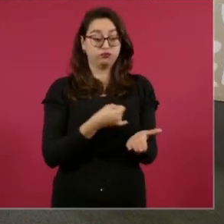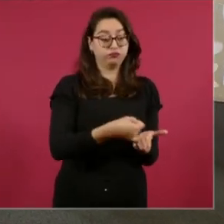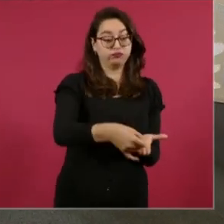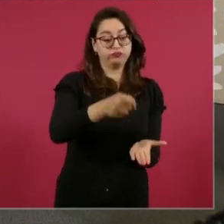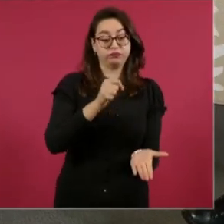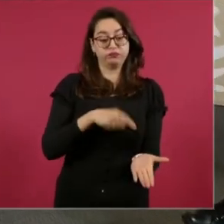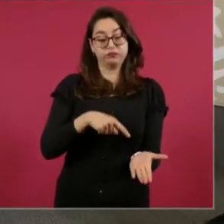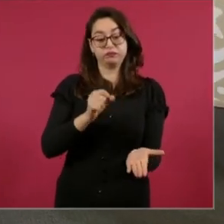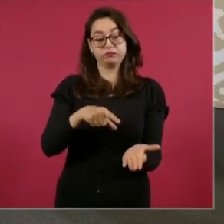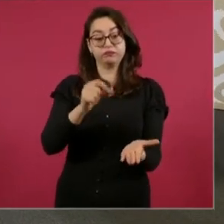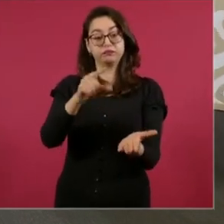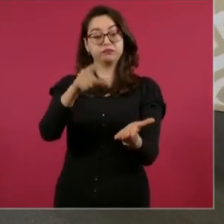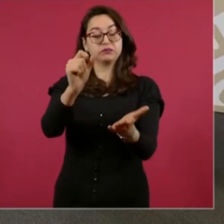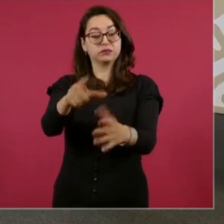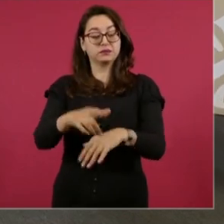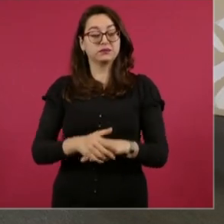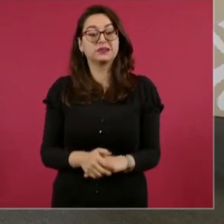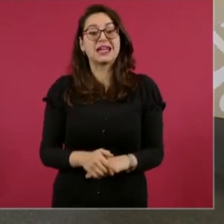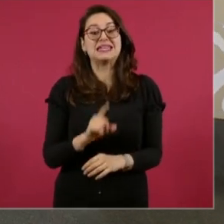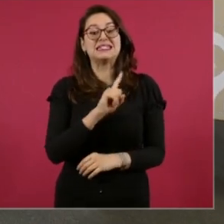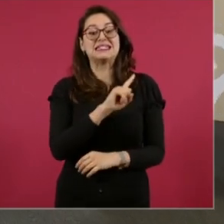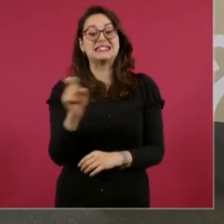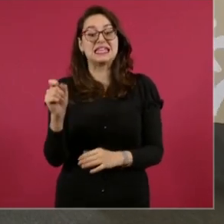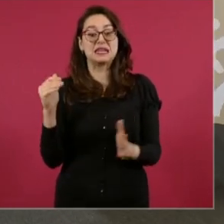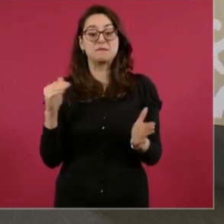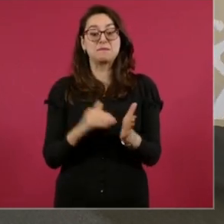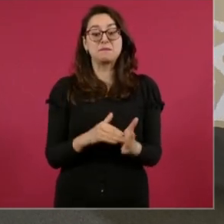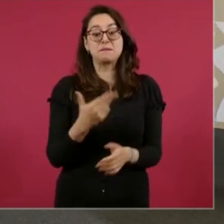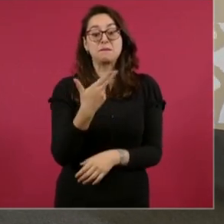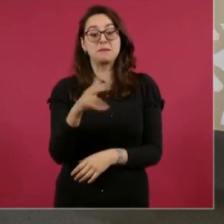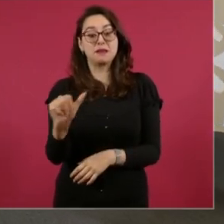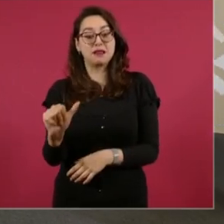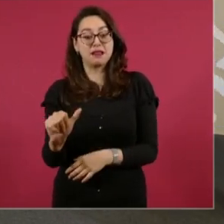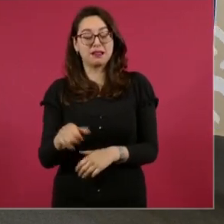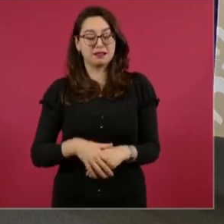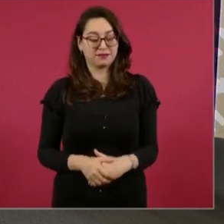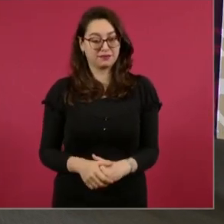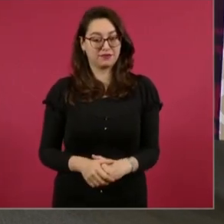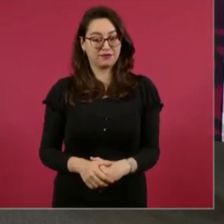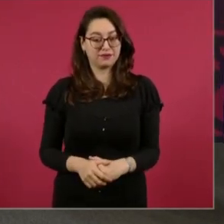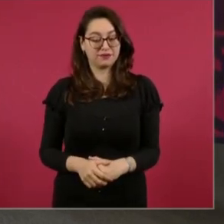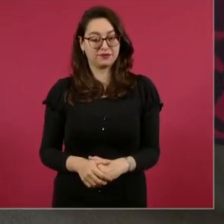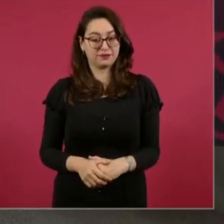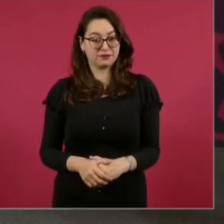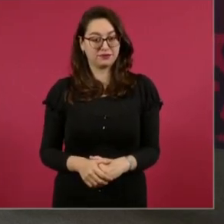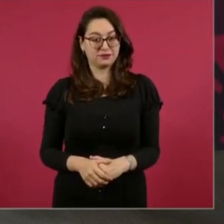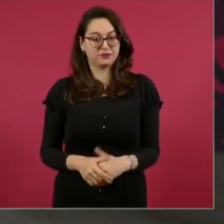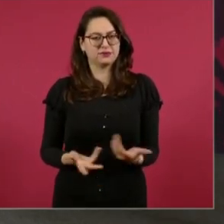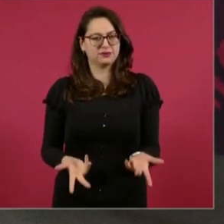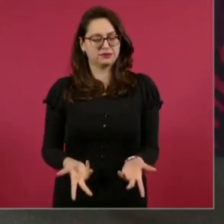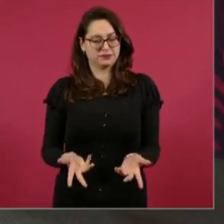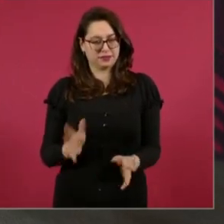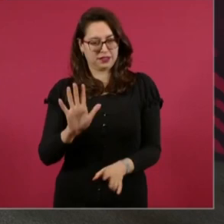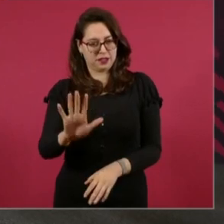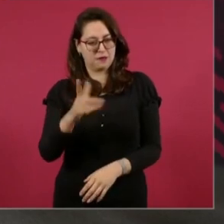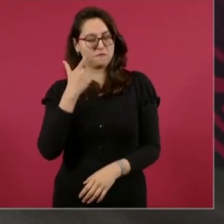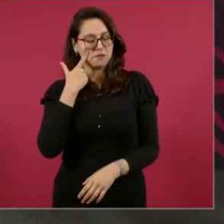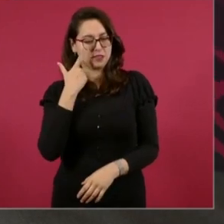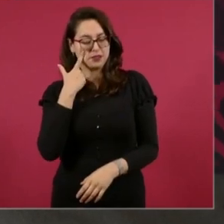a 100,000 hectáreas. ¿Cuánto riego instalaron en los últimos